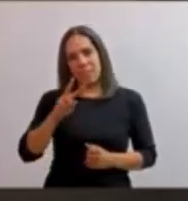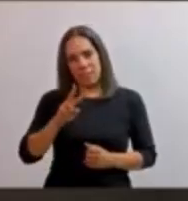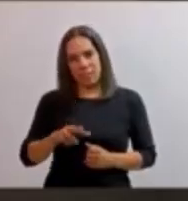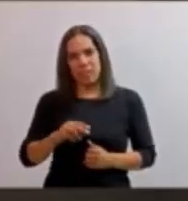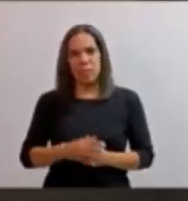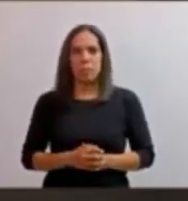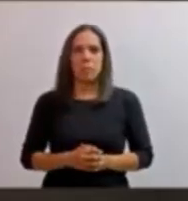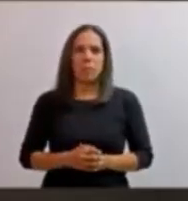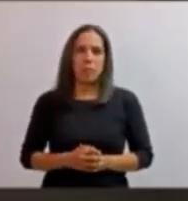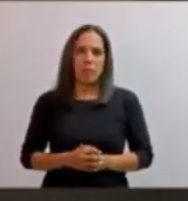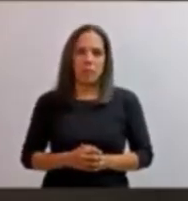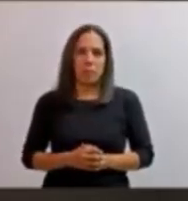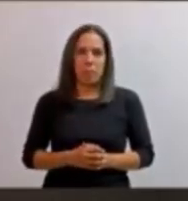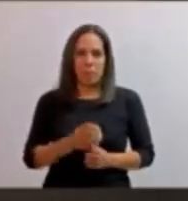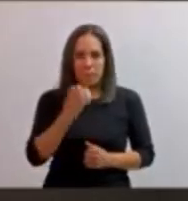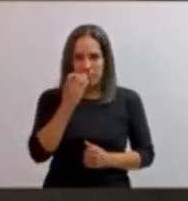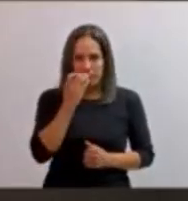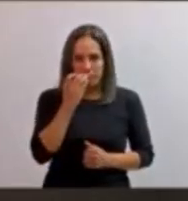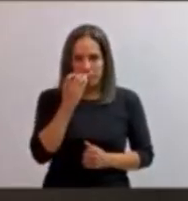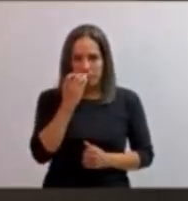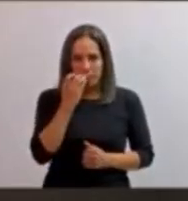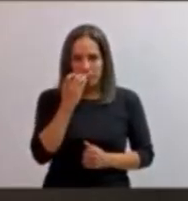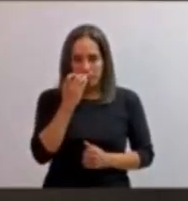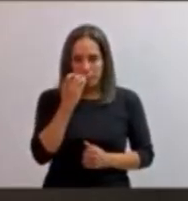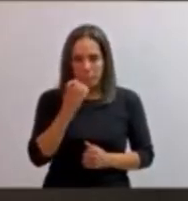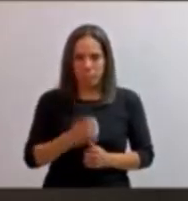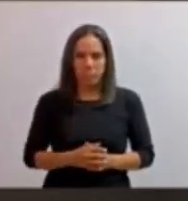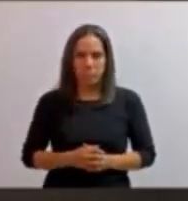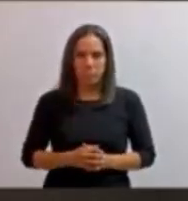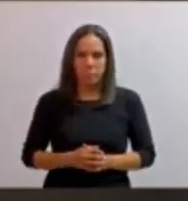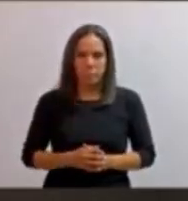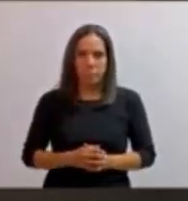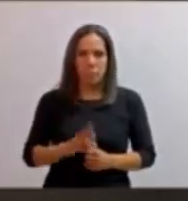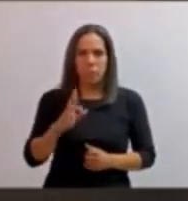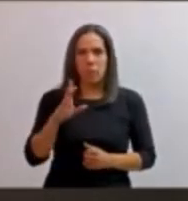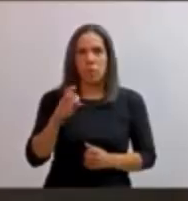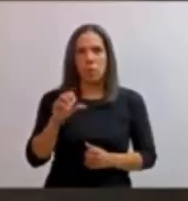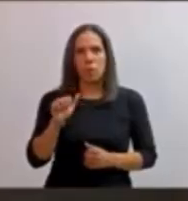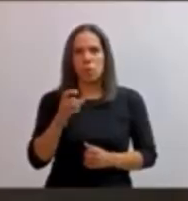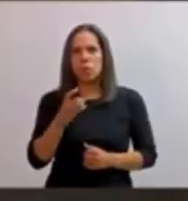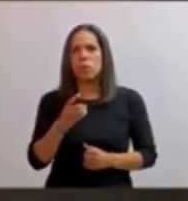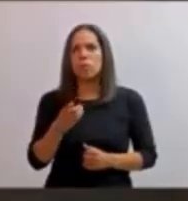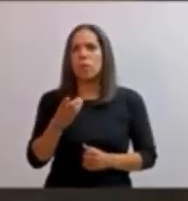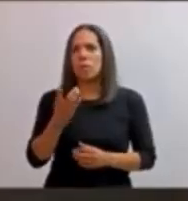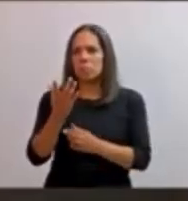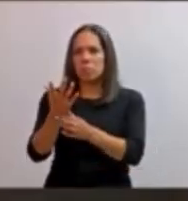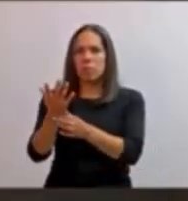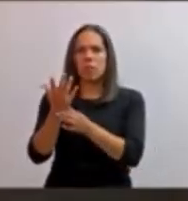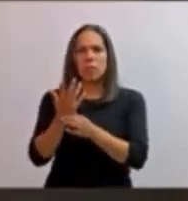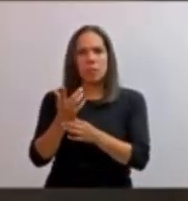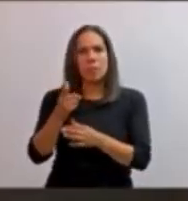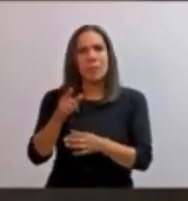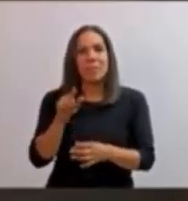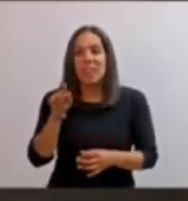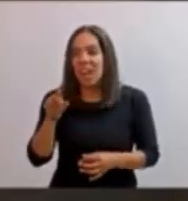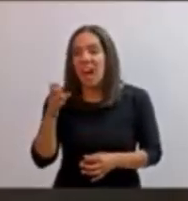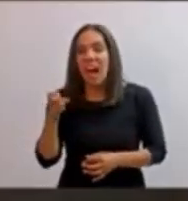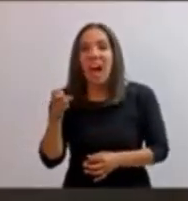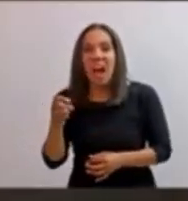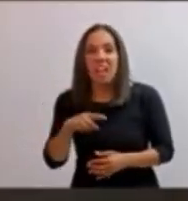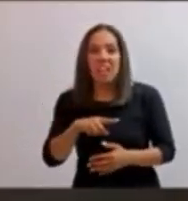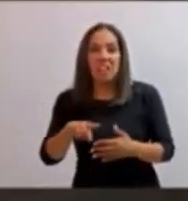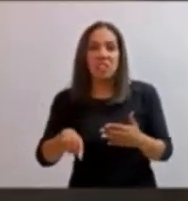labor educativa. Dice Rosa Irene en referencia a estas comunidades de práctica, es ahí donde